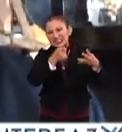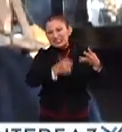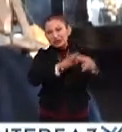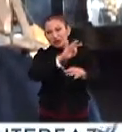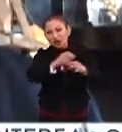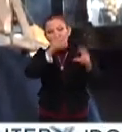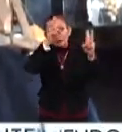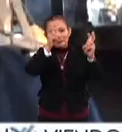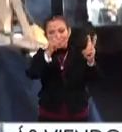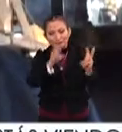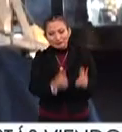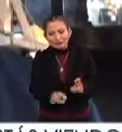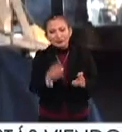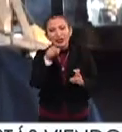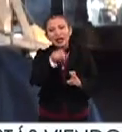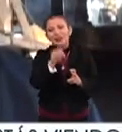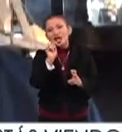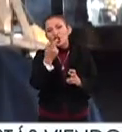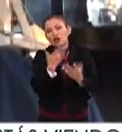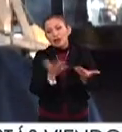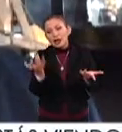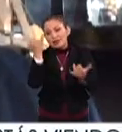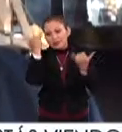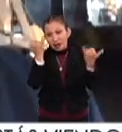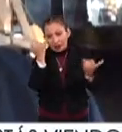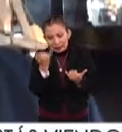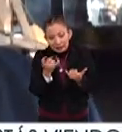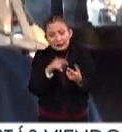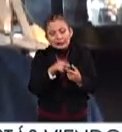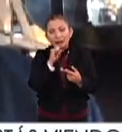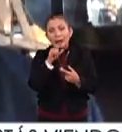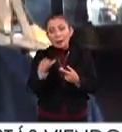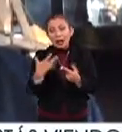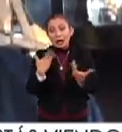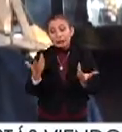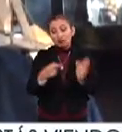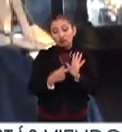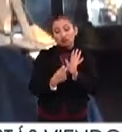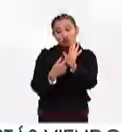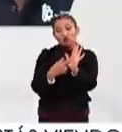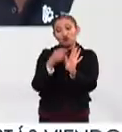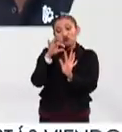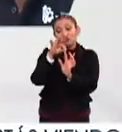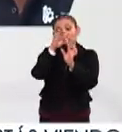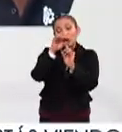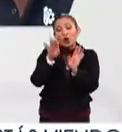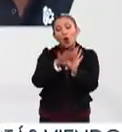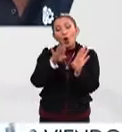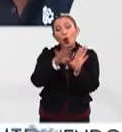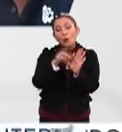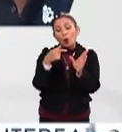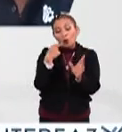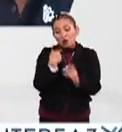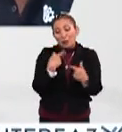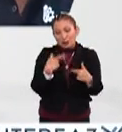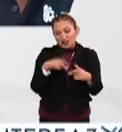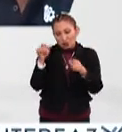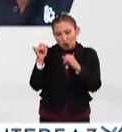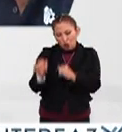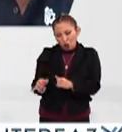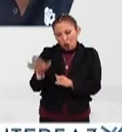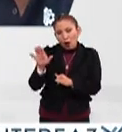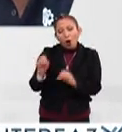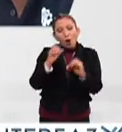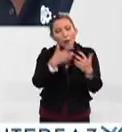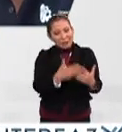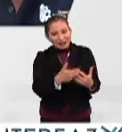todas estas tecnologías y de todos estos paradigmas, y hacemos mucho énfasis en cómo es que alguien en lo particular